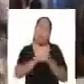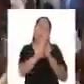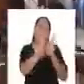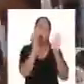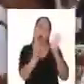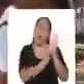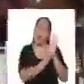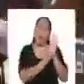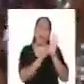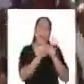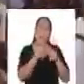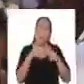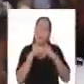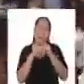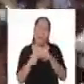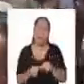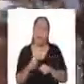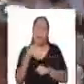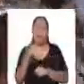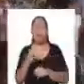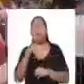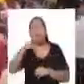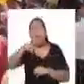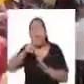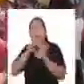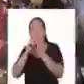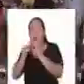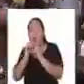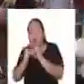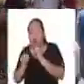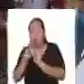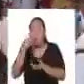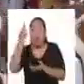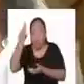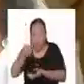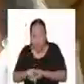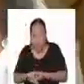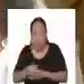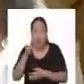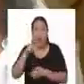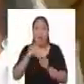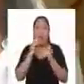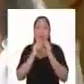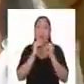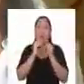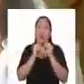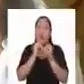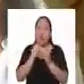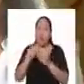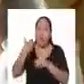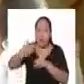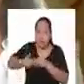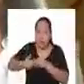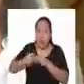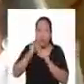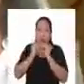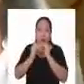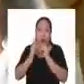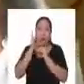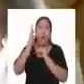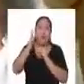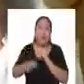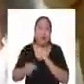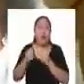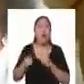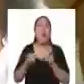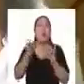necesitan soluciones a mediano, a largo plazo, y las soluciones a mediano y largo plazo que planteen